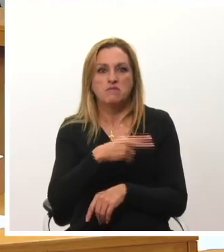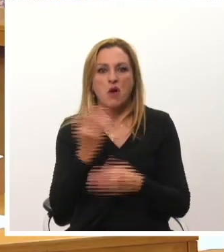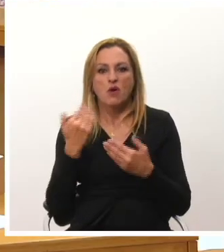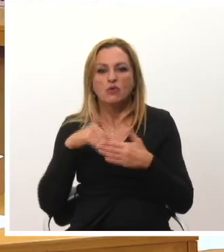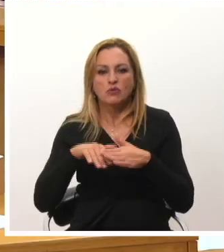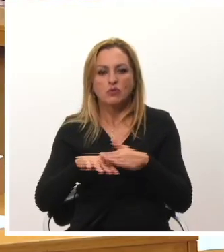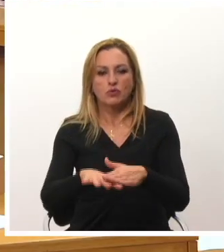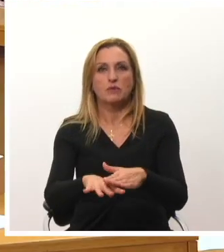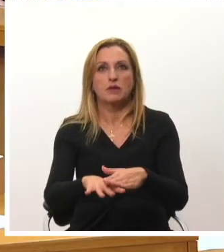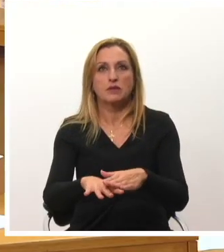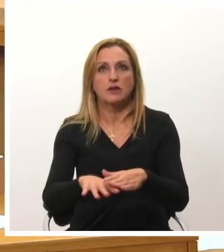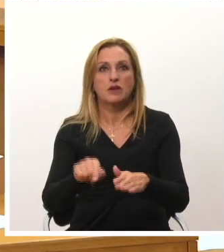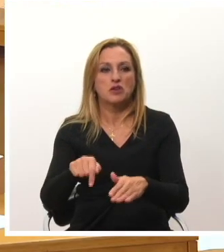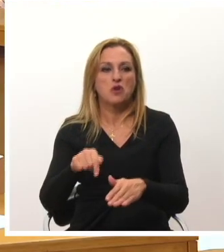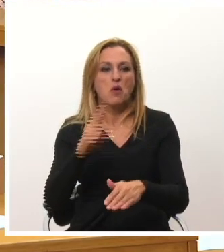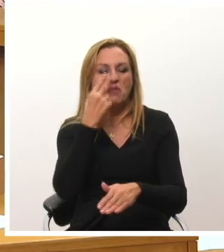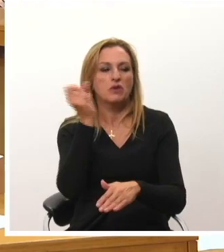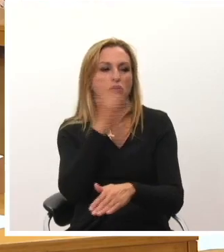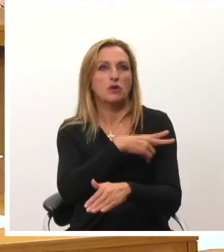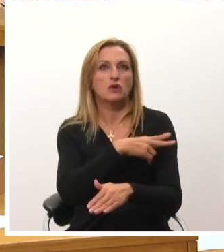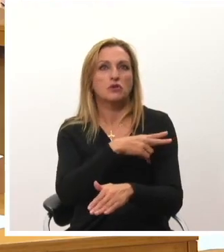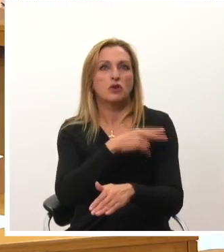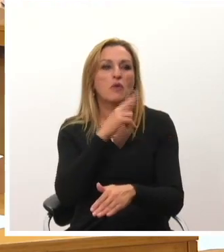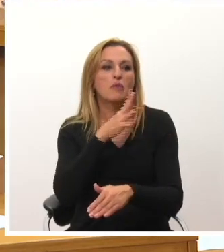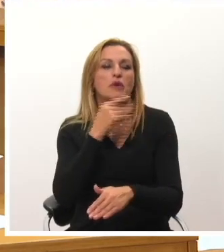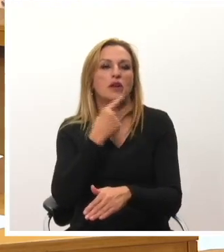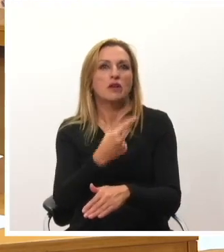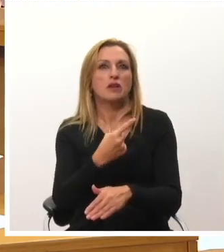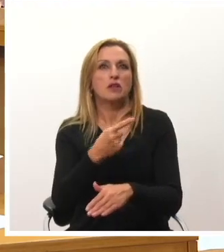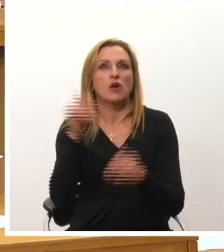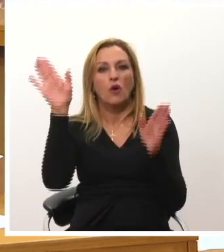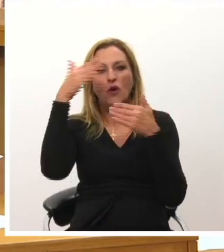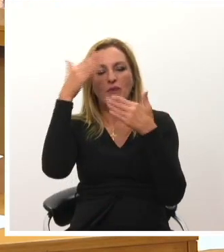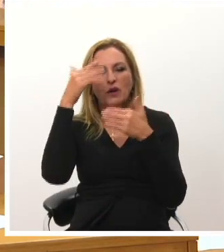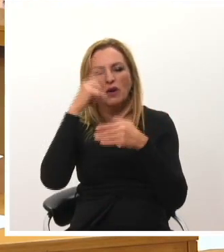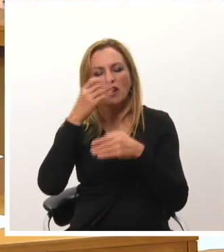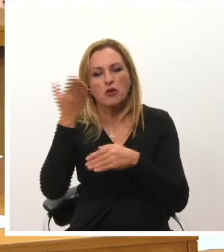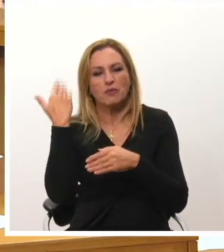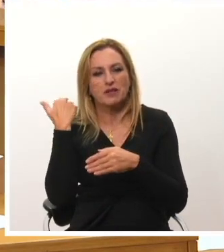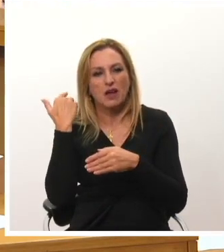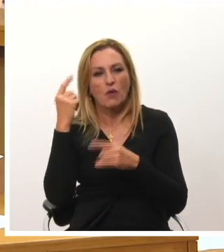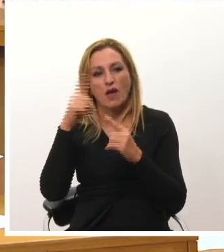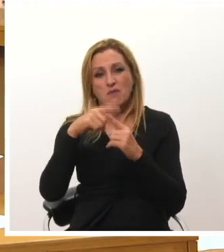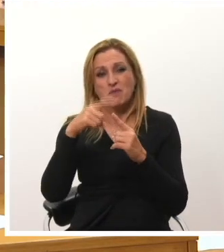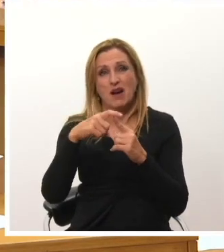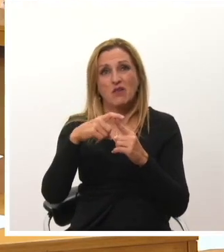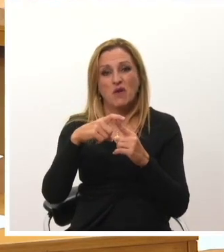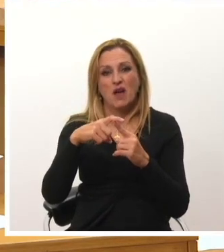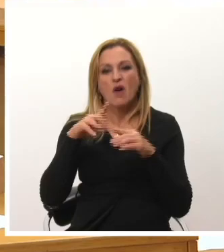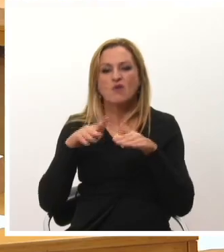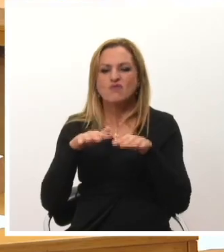todo yo soy muy chulo y le he hecho muchas narices porque digo que lo de Marruecos con lo que pasó con Marruecos el año pasado el 21 es invasión y ya está